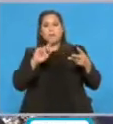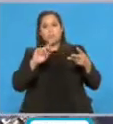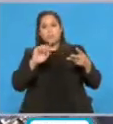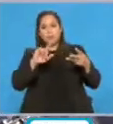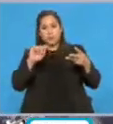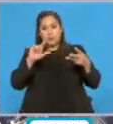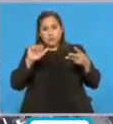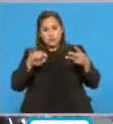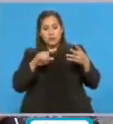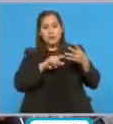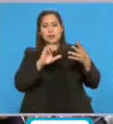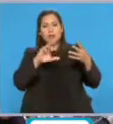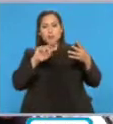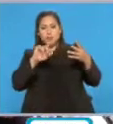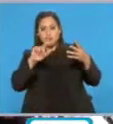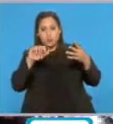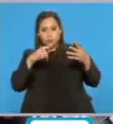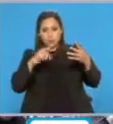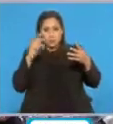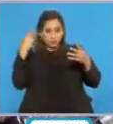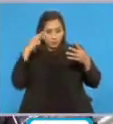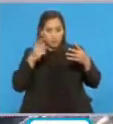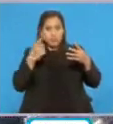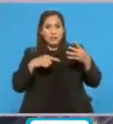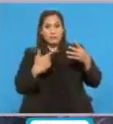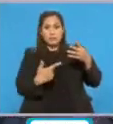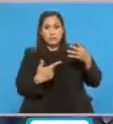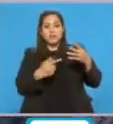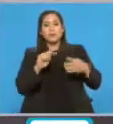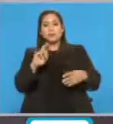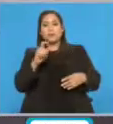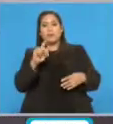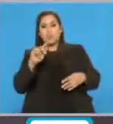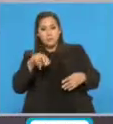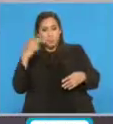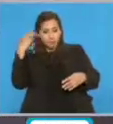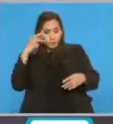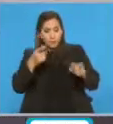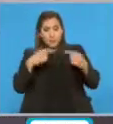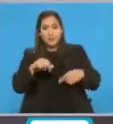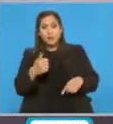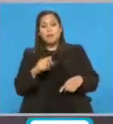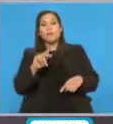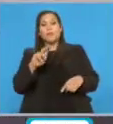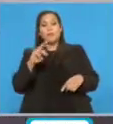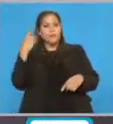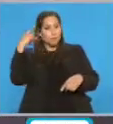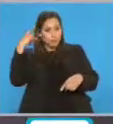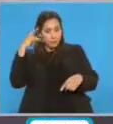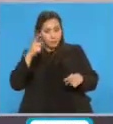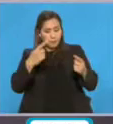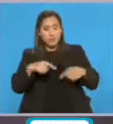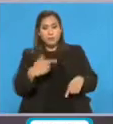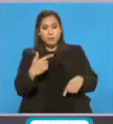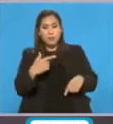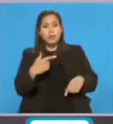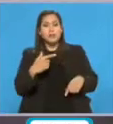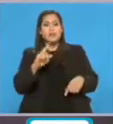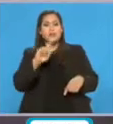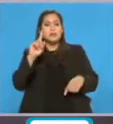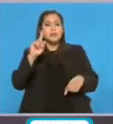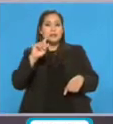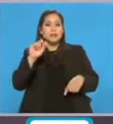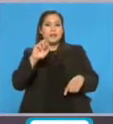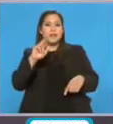el 6 en Acutzingo, Veracruz, el 7 en Tuxpan, Veracruz, el 11 en Puebla. Muy bien. El 12 en